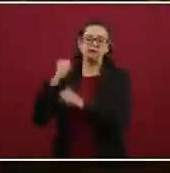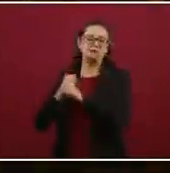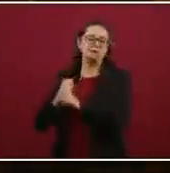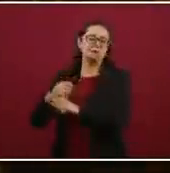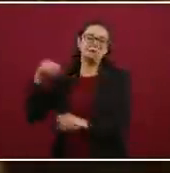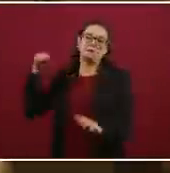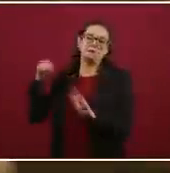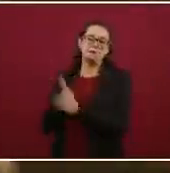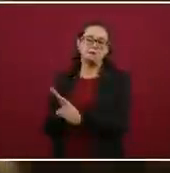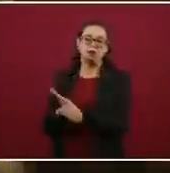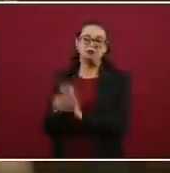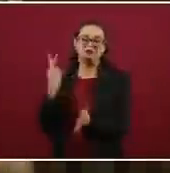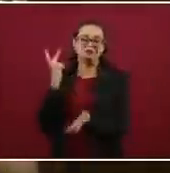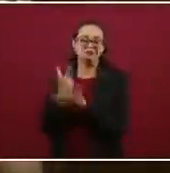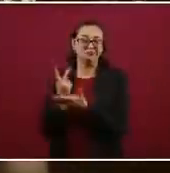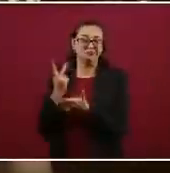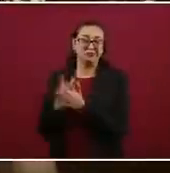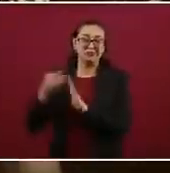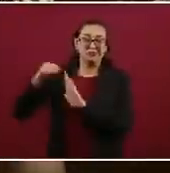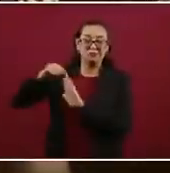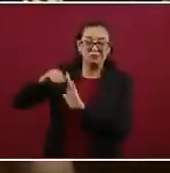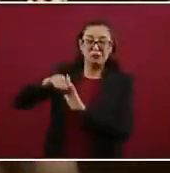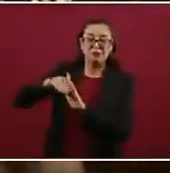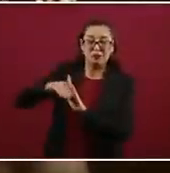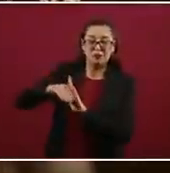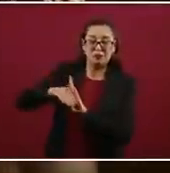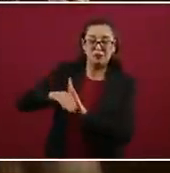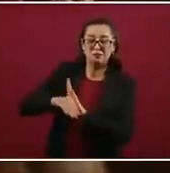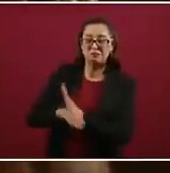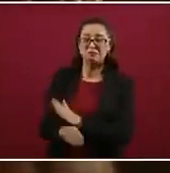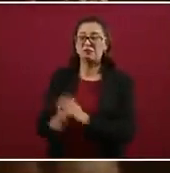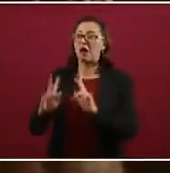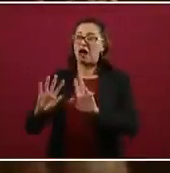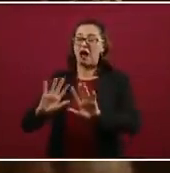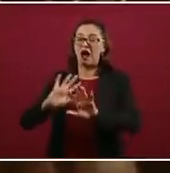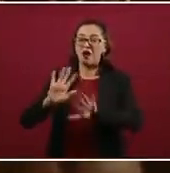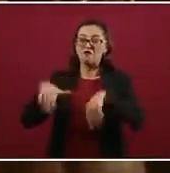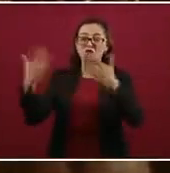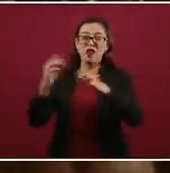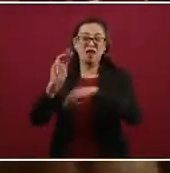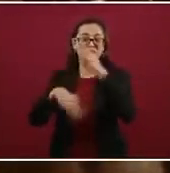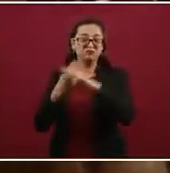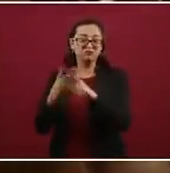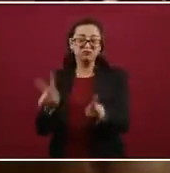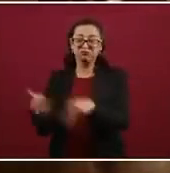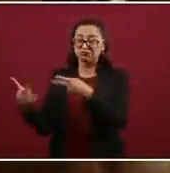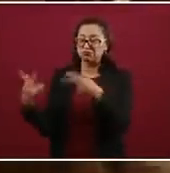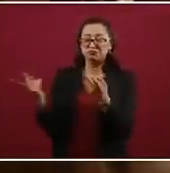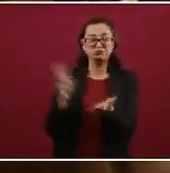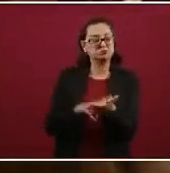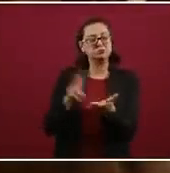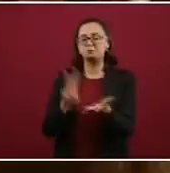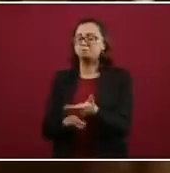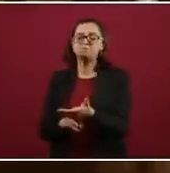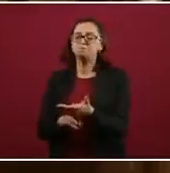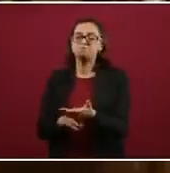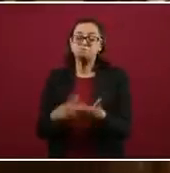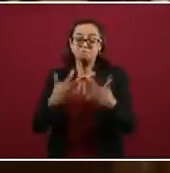irreversible. El precio de la plata viene en picada porque la plata ya no significa en el mercado mundial lo que significaba antes de la Revolución